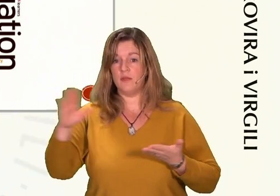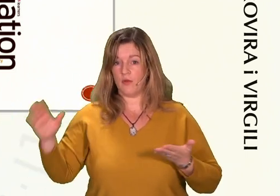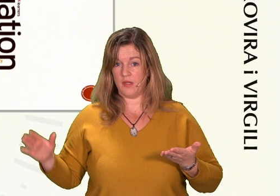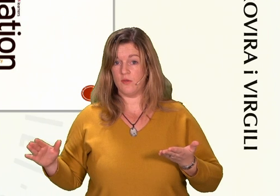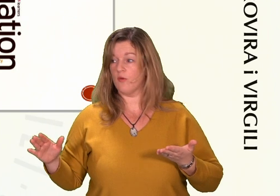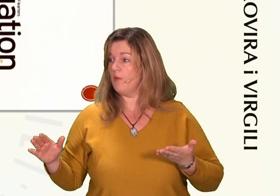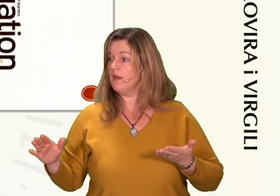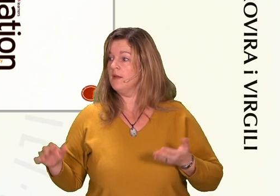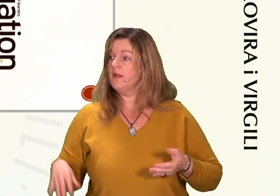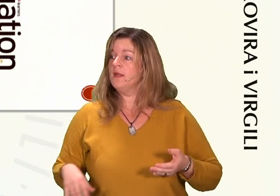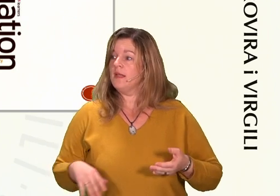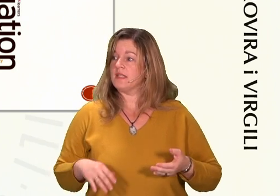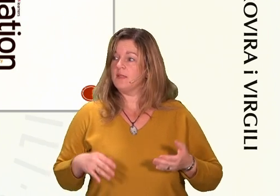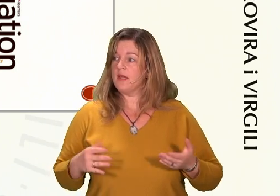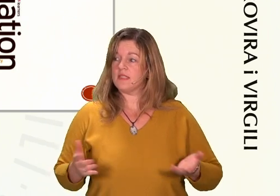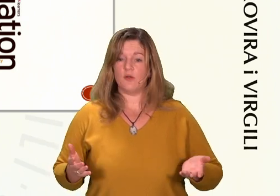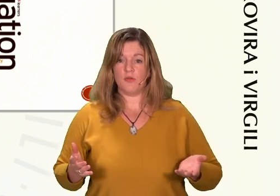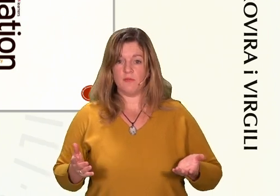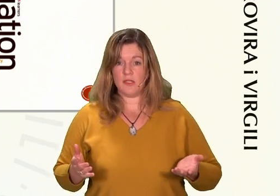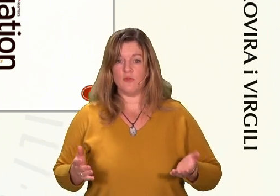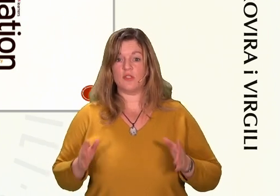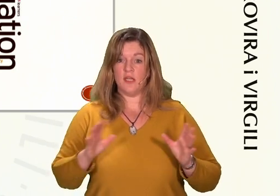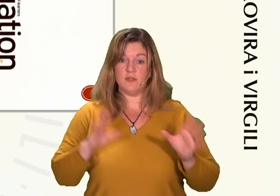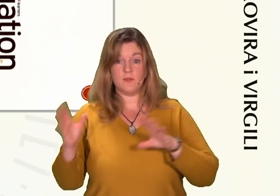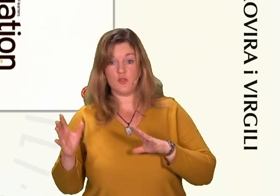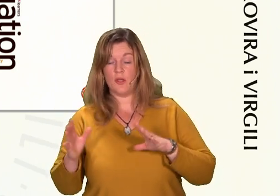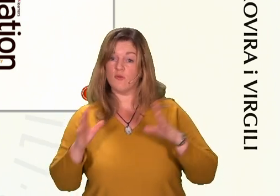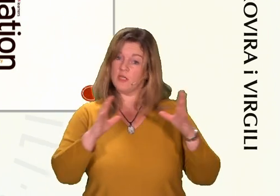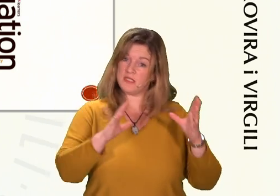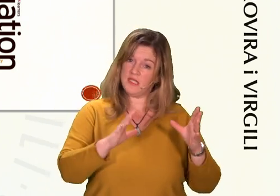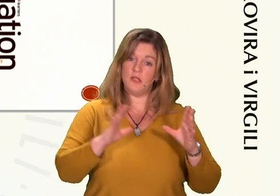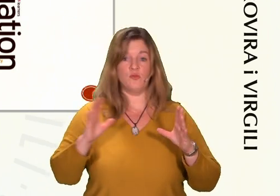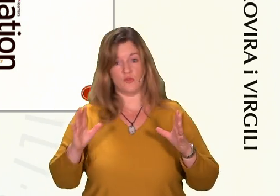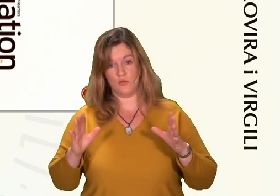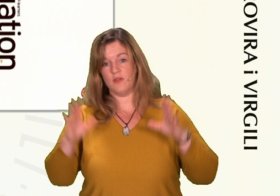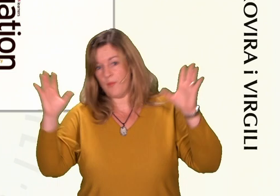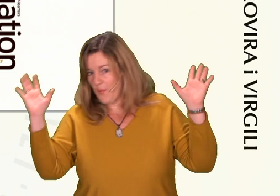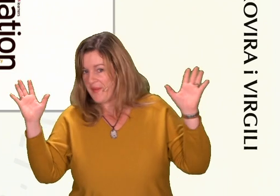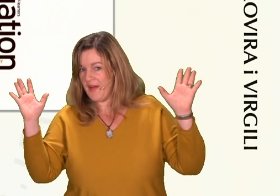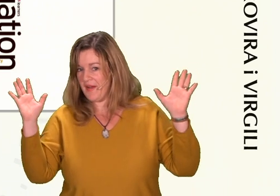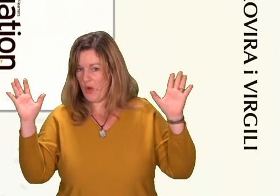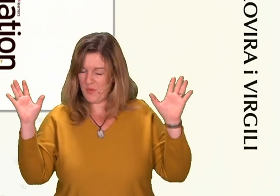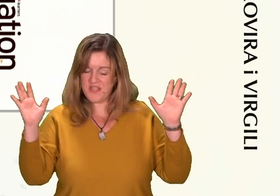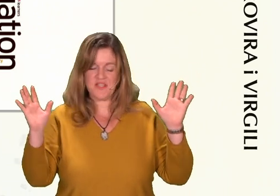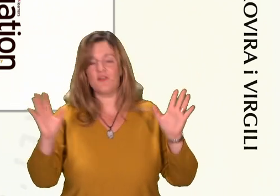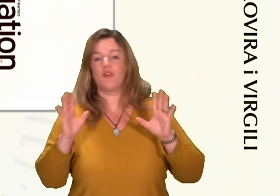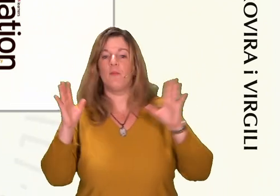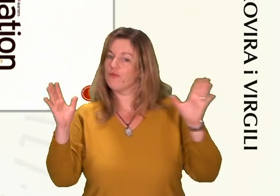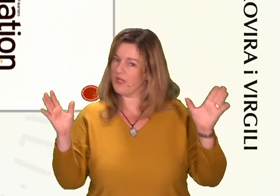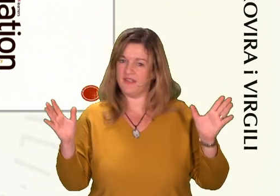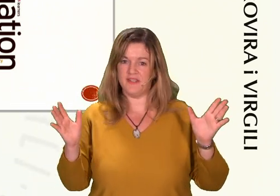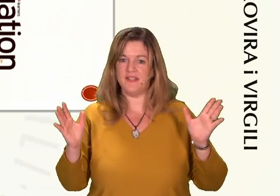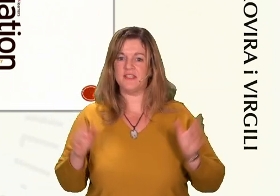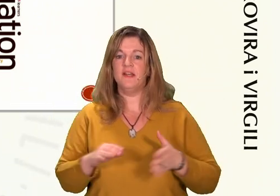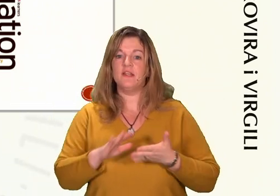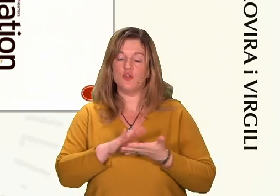de un 15% global. Las actividades de conocimientos, que ya habéis visto que unos temas tienen y otros no, tampoco hay que agobiarse, no, tampoco